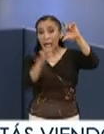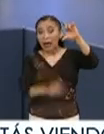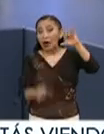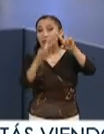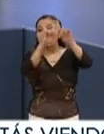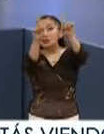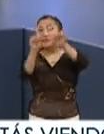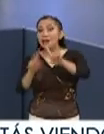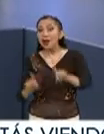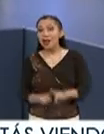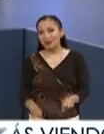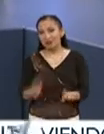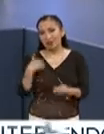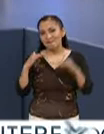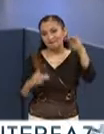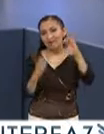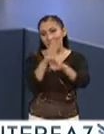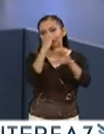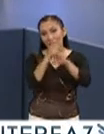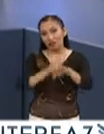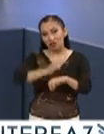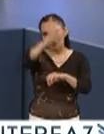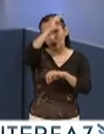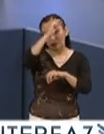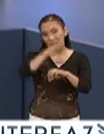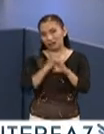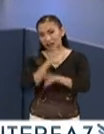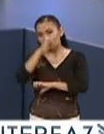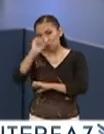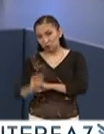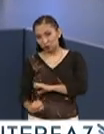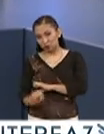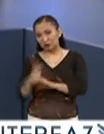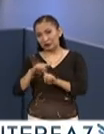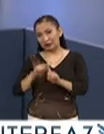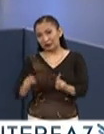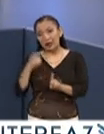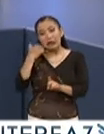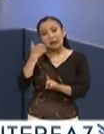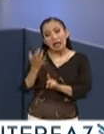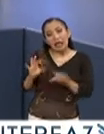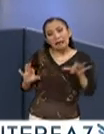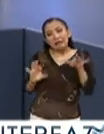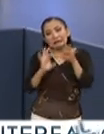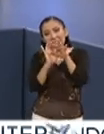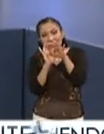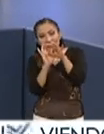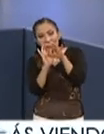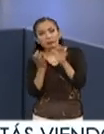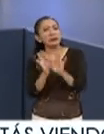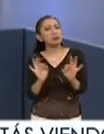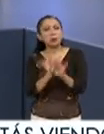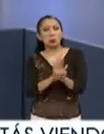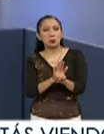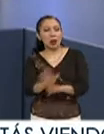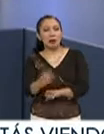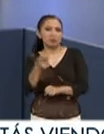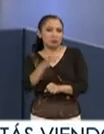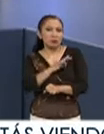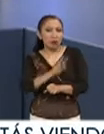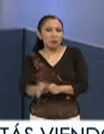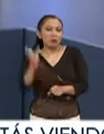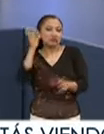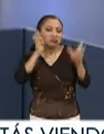una diferencia considerable entre los estados del norte y los estados del sur que se pretende unificar. Lo importante es que